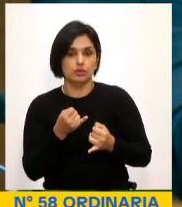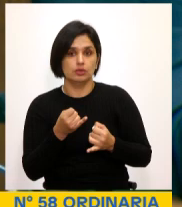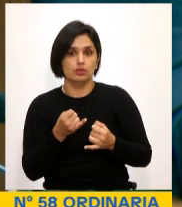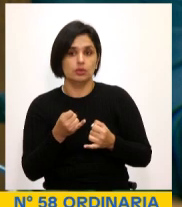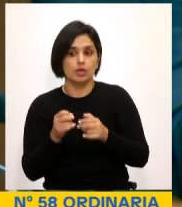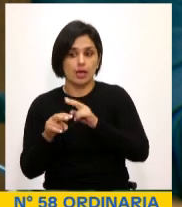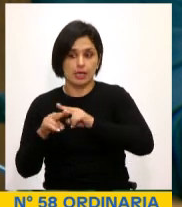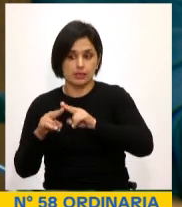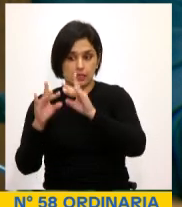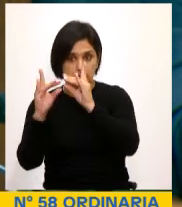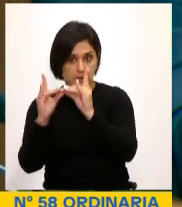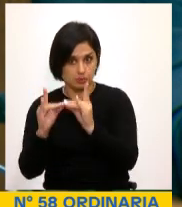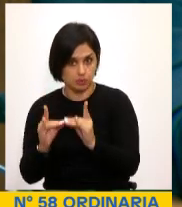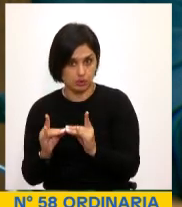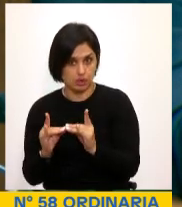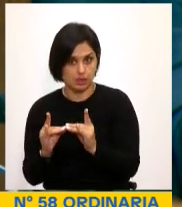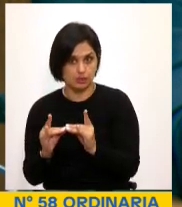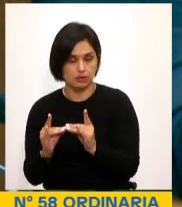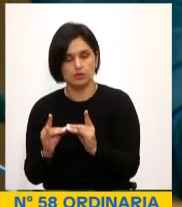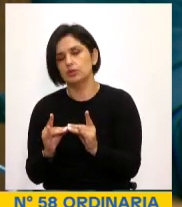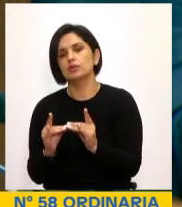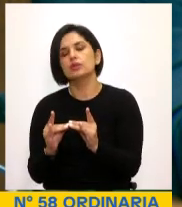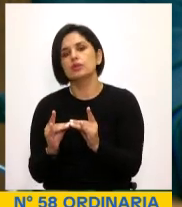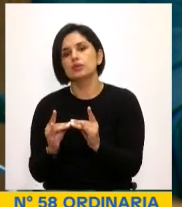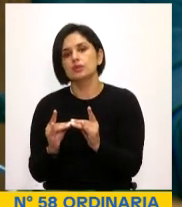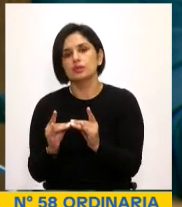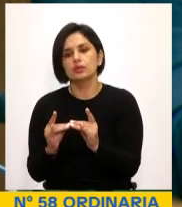del fallecido en el plazo determinado